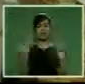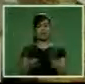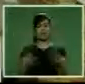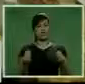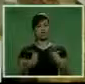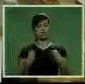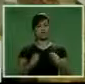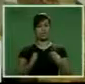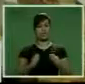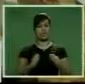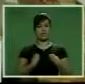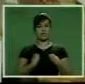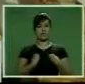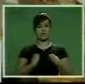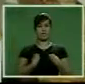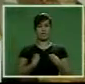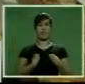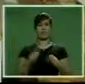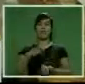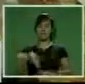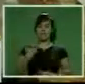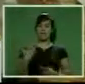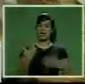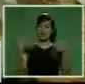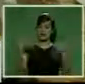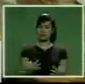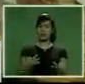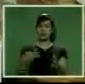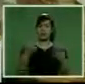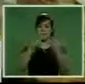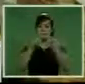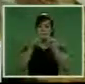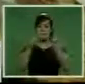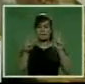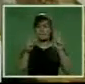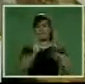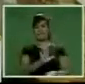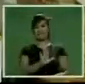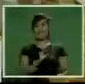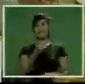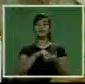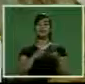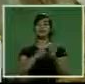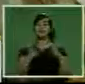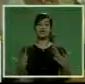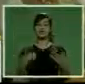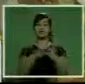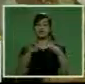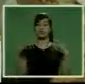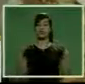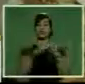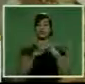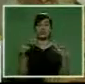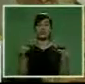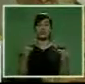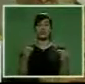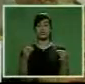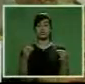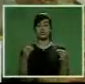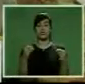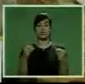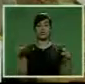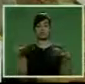vida, ¿verdad?, que es el que puede garantizar una paz estable. Eso no significa que todo este periodo vamos a estar